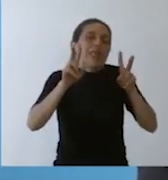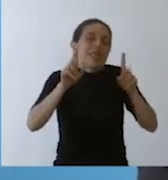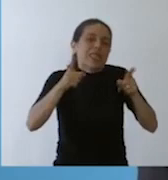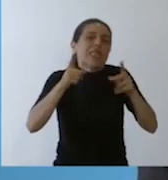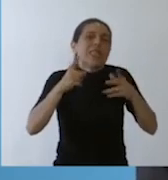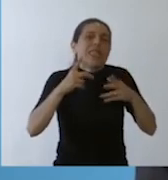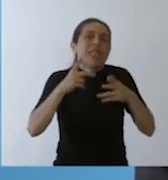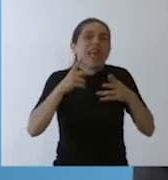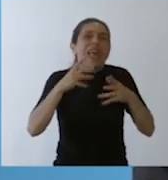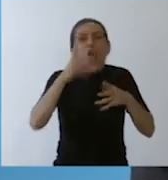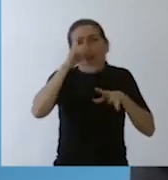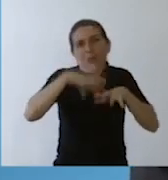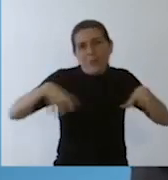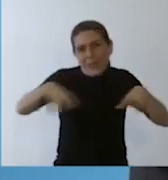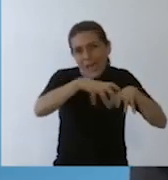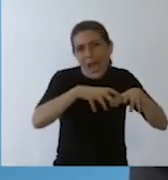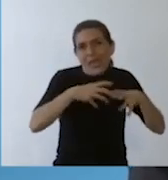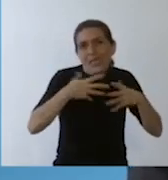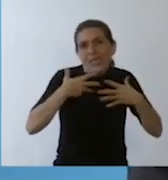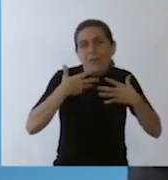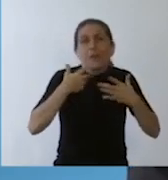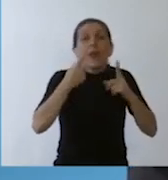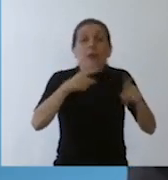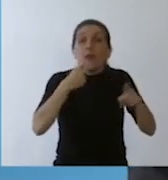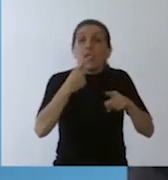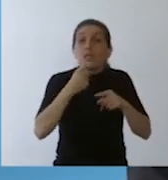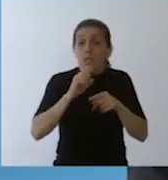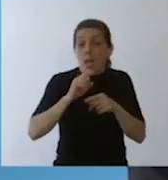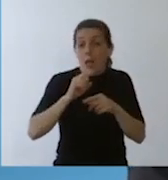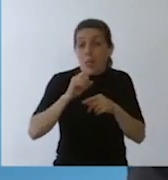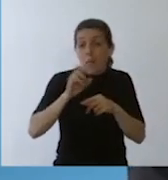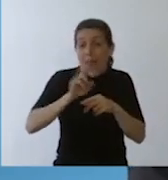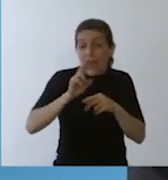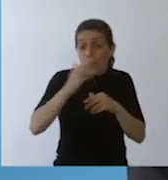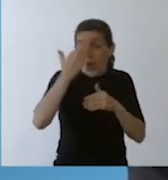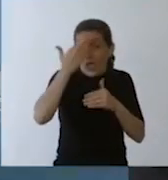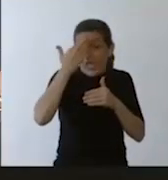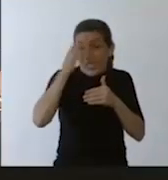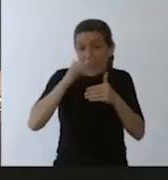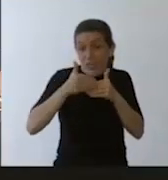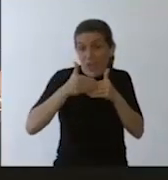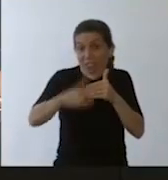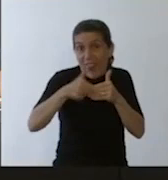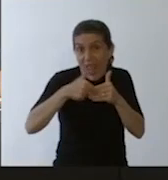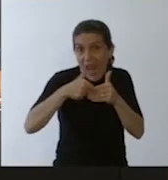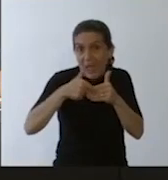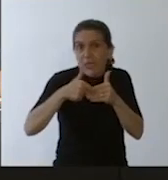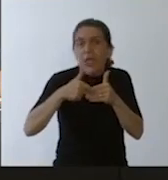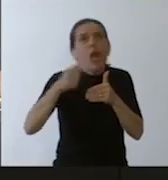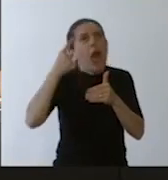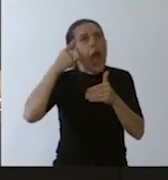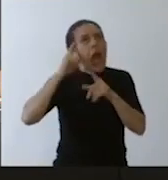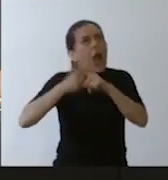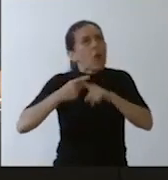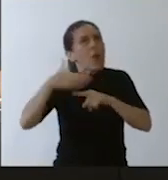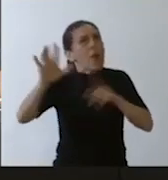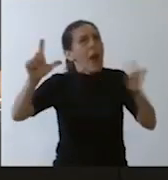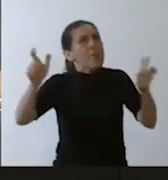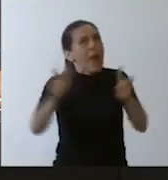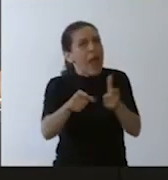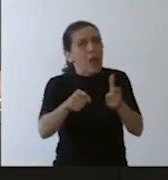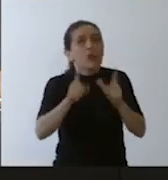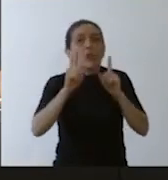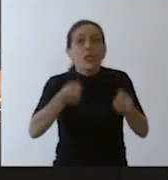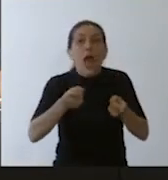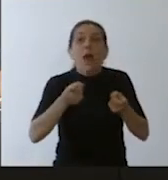pico, alguna vez lo dije, iba a ser en la segunda quincena de marzo, y esperamos que empiece a bajar. Y también alentamos la línea